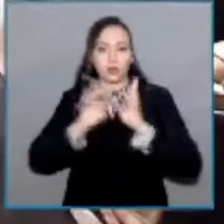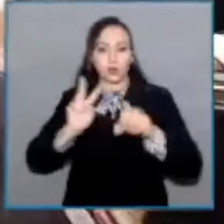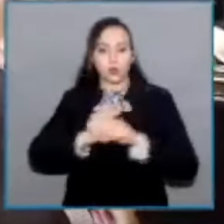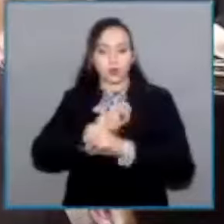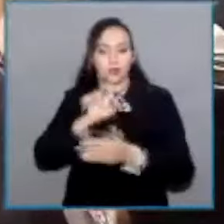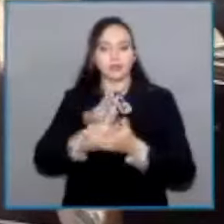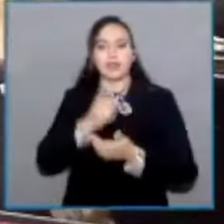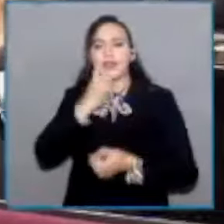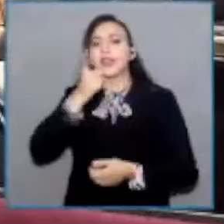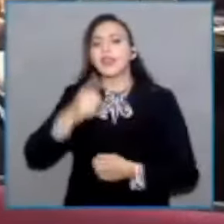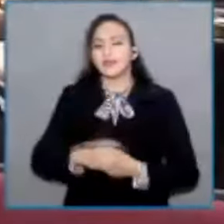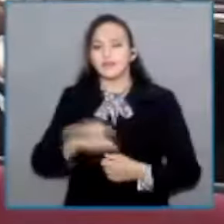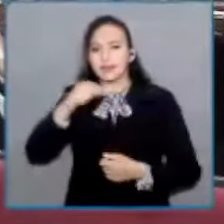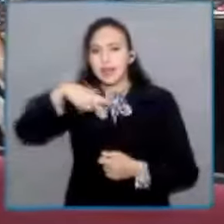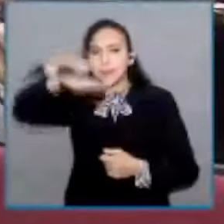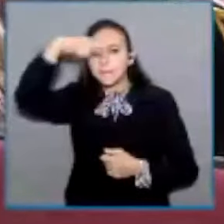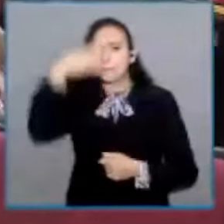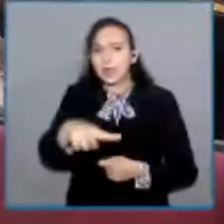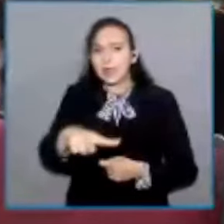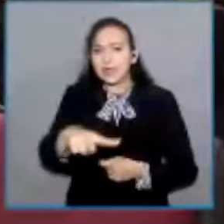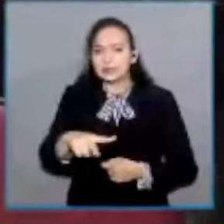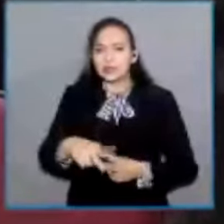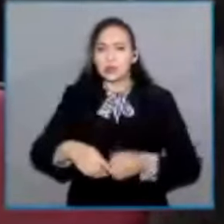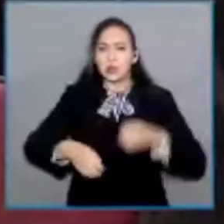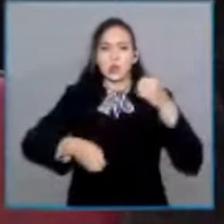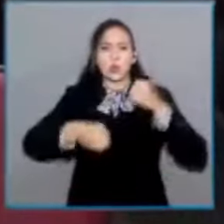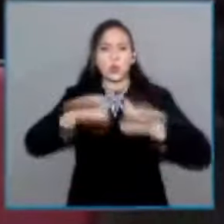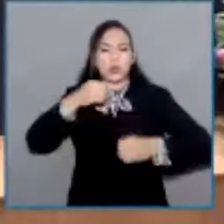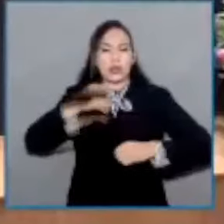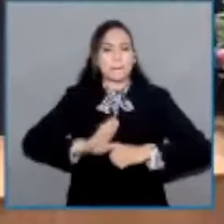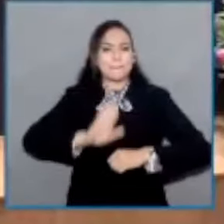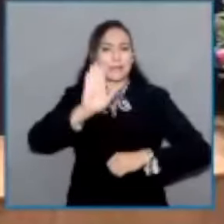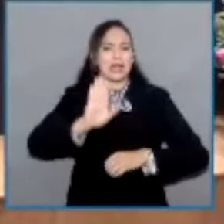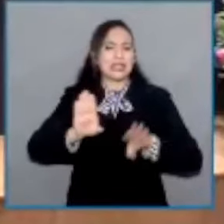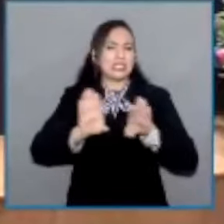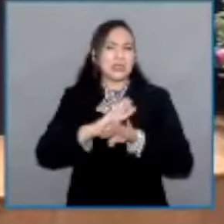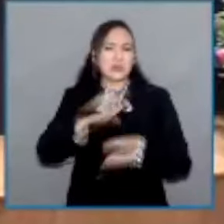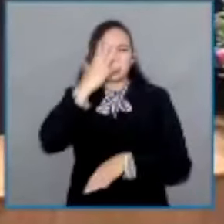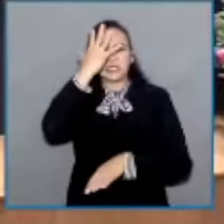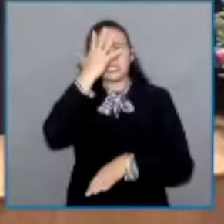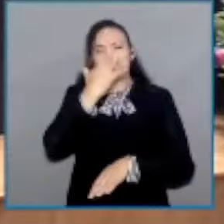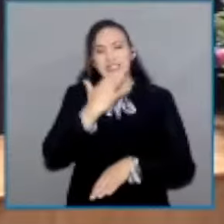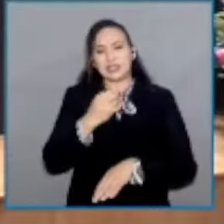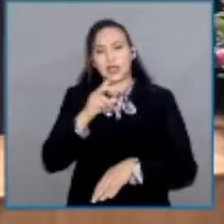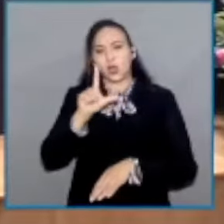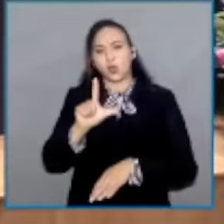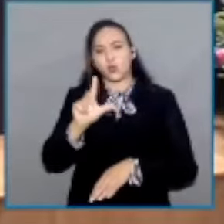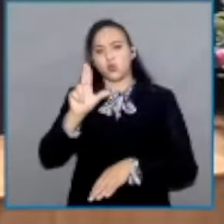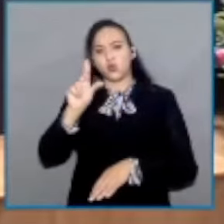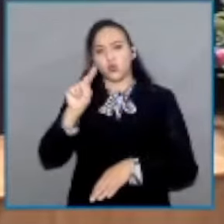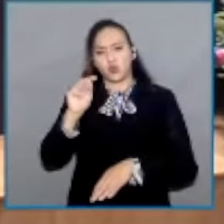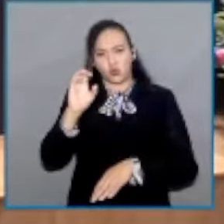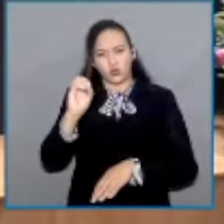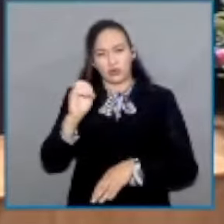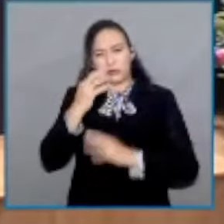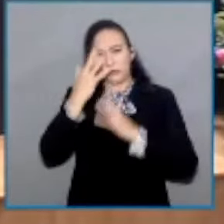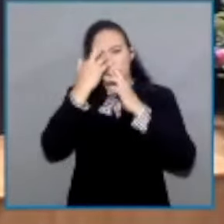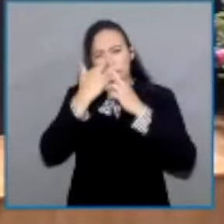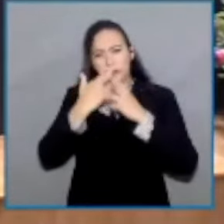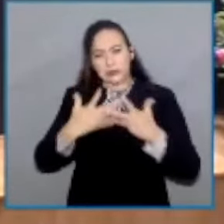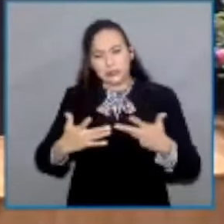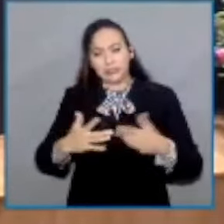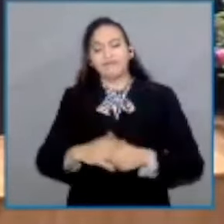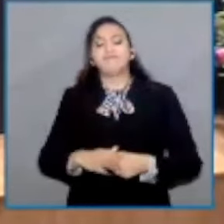la justicia está de luto. Acusó que la reforma judicial se ha basado en premisas falsas y